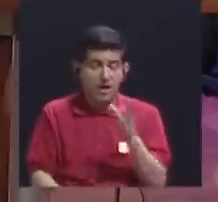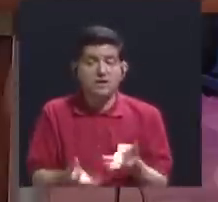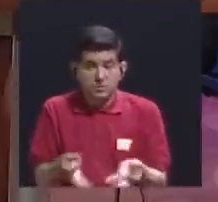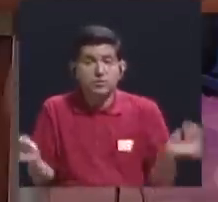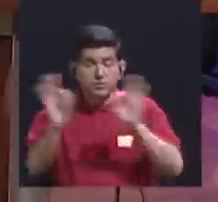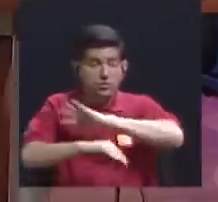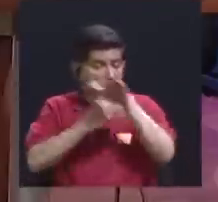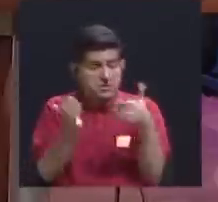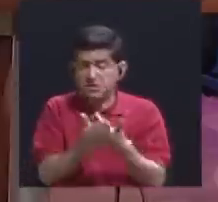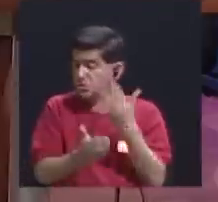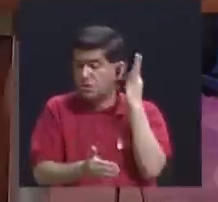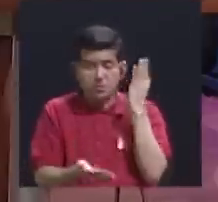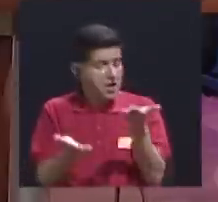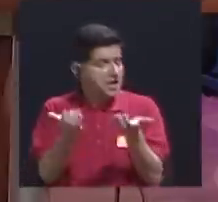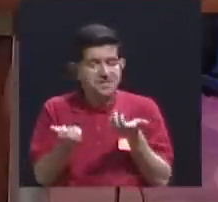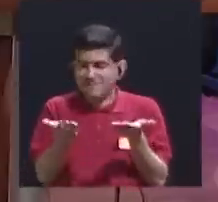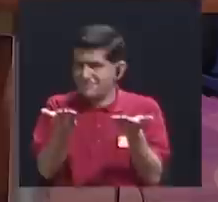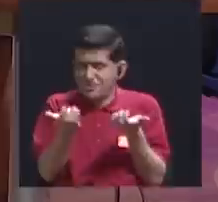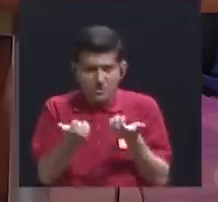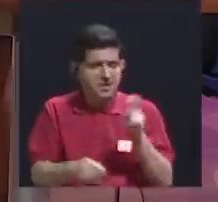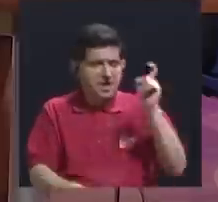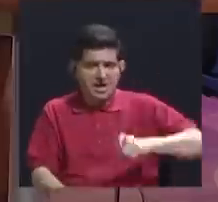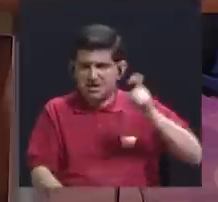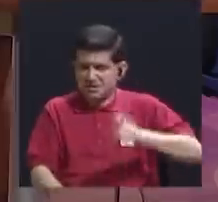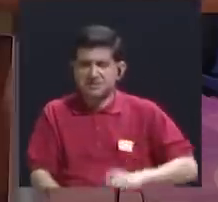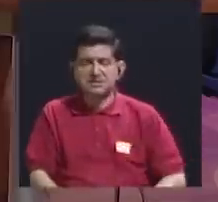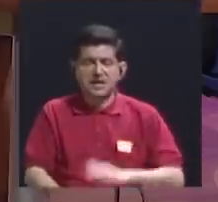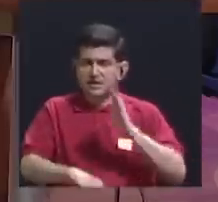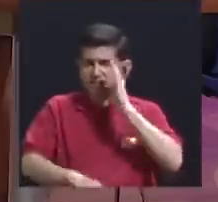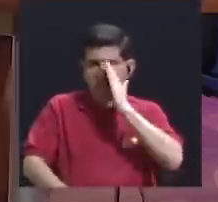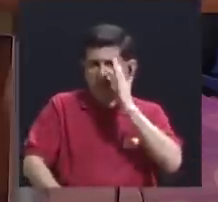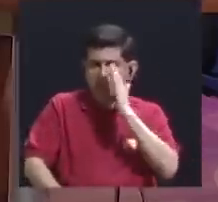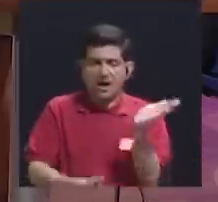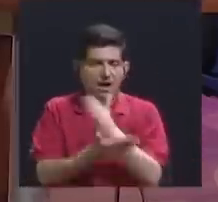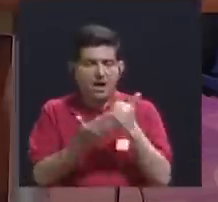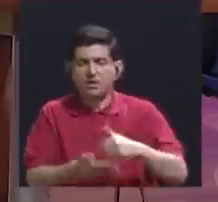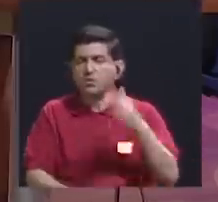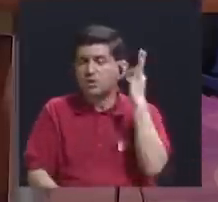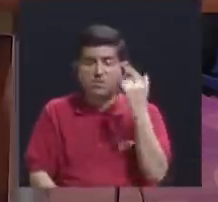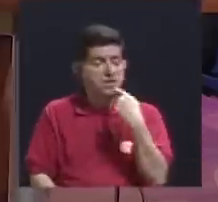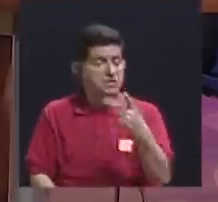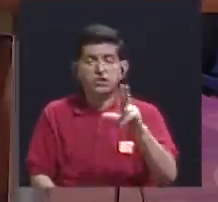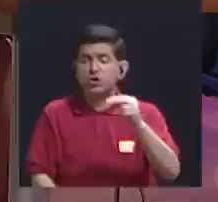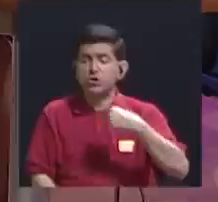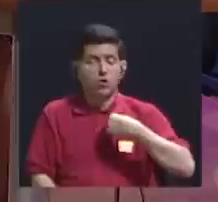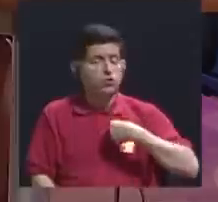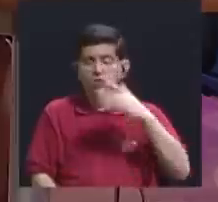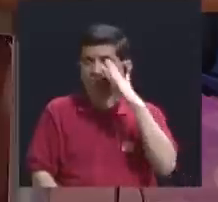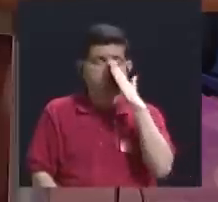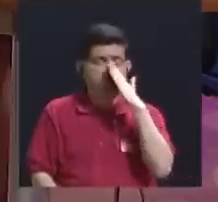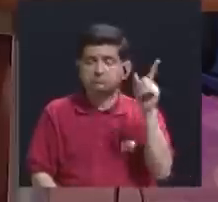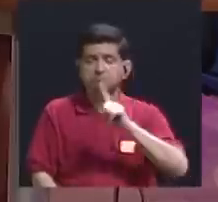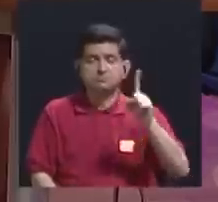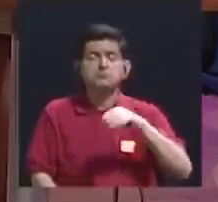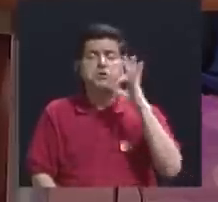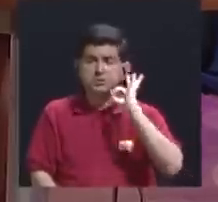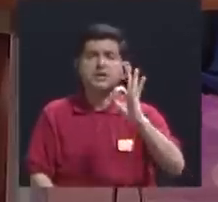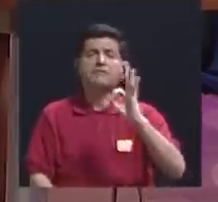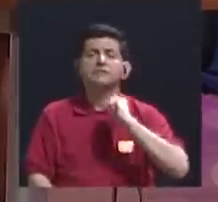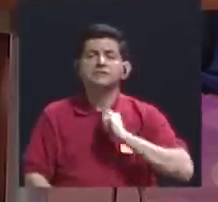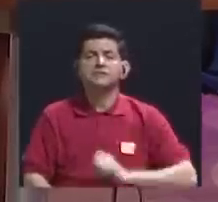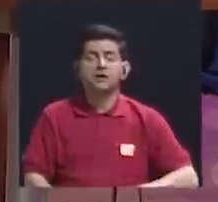no todas las mujeres tienen que este ser ser madres hay algunas mujeres que dicen no no voy a ser mamá y eso está bien